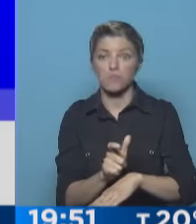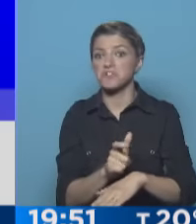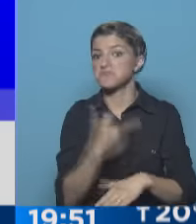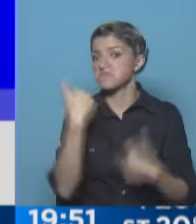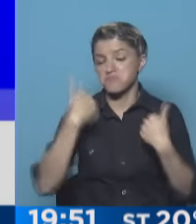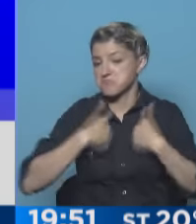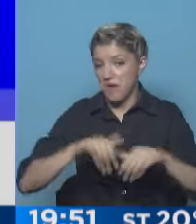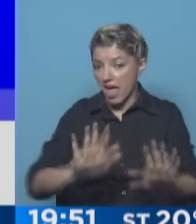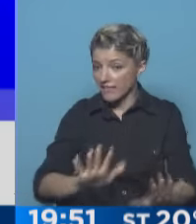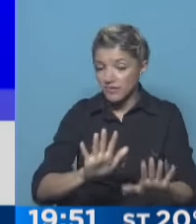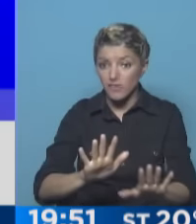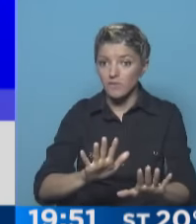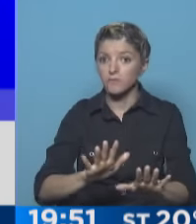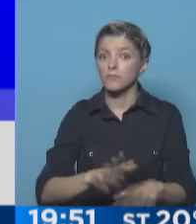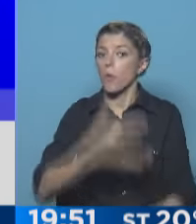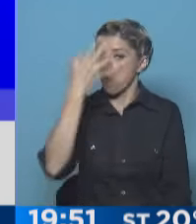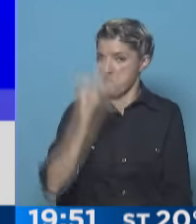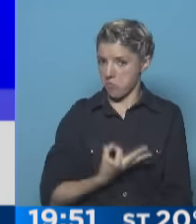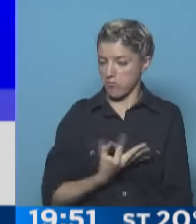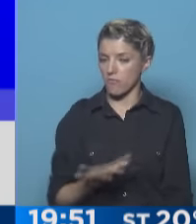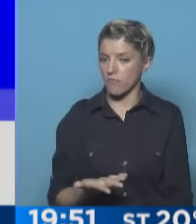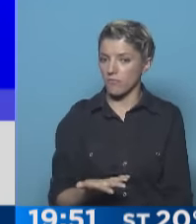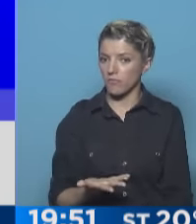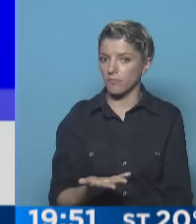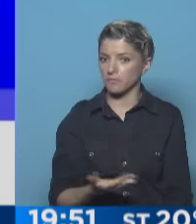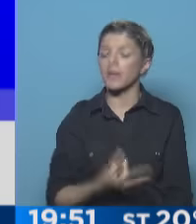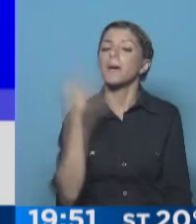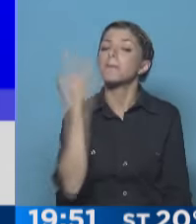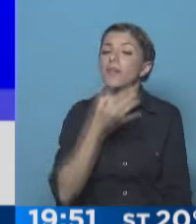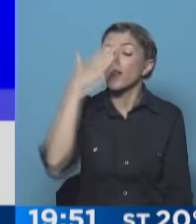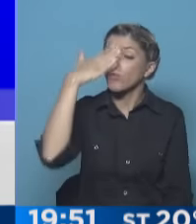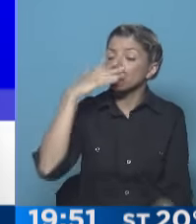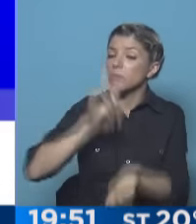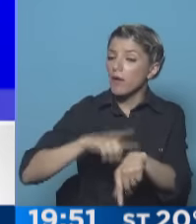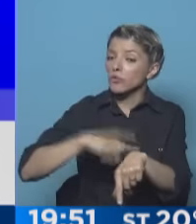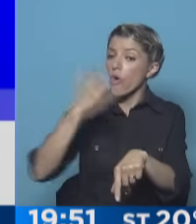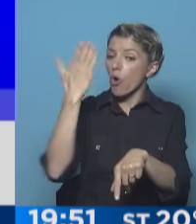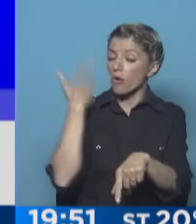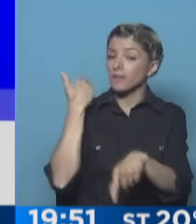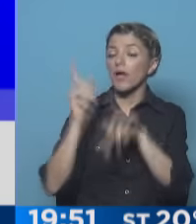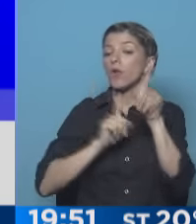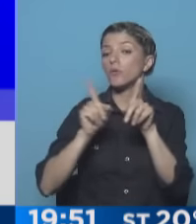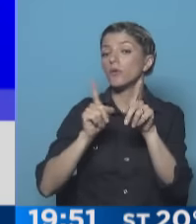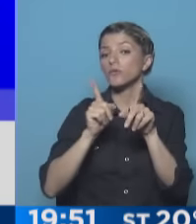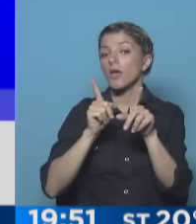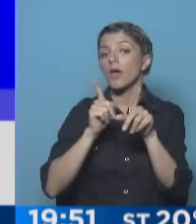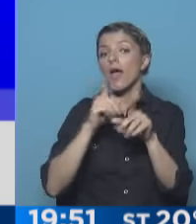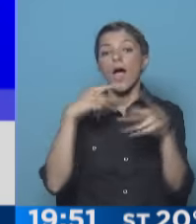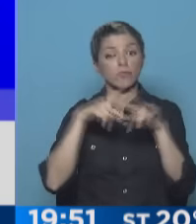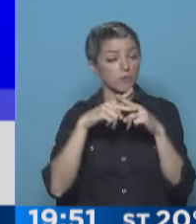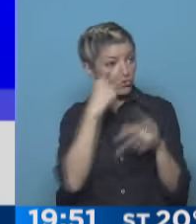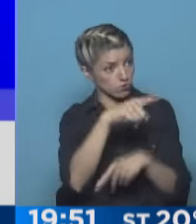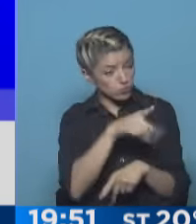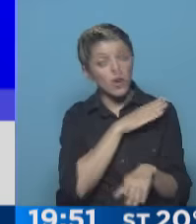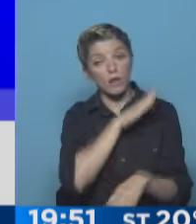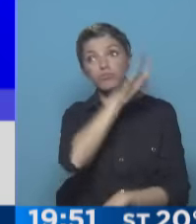Llano muy muy formal la verdad que ha habido en estas últimas horas actividades que él ha tenido y que no le ha permitido a